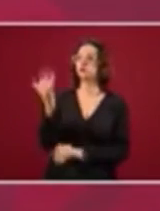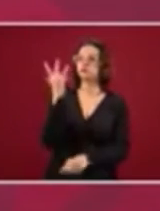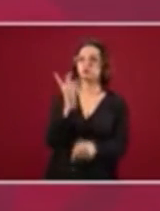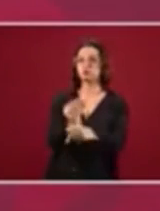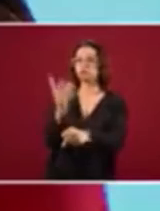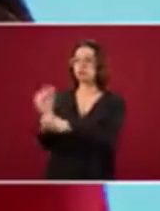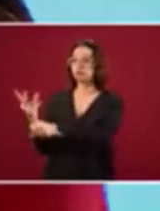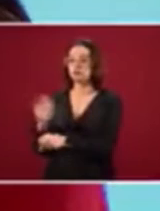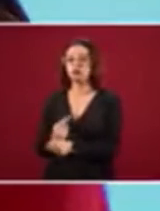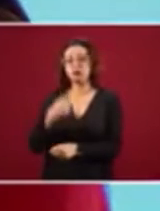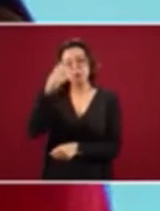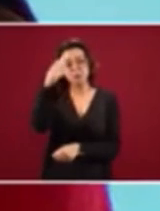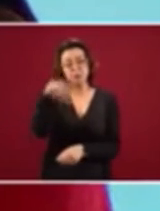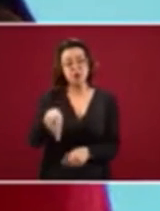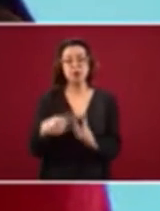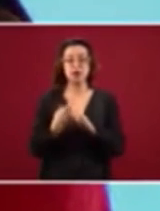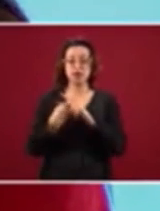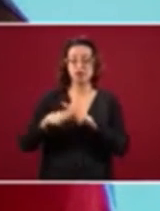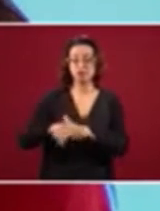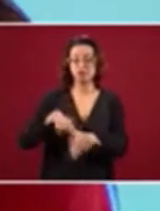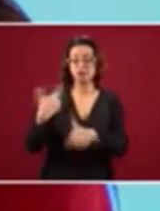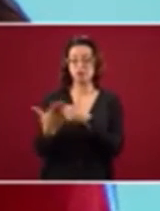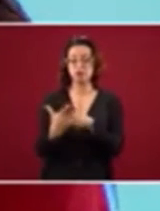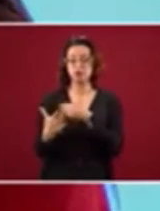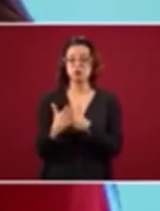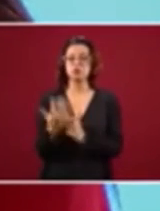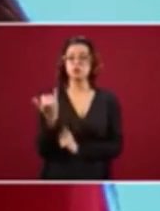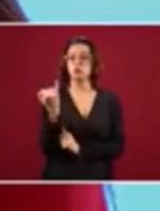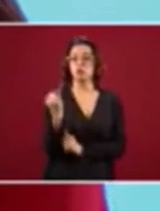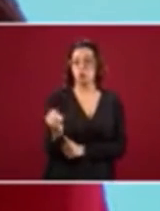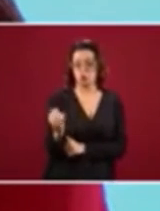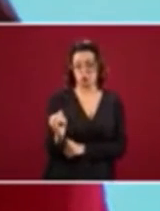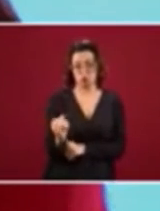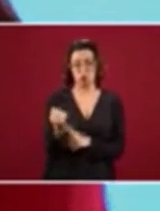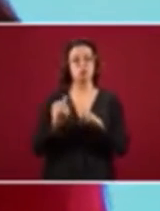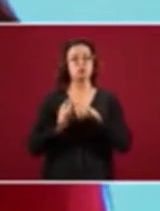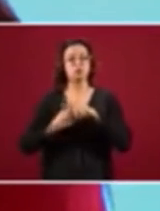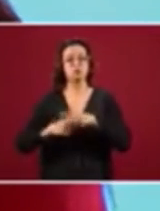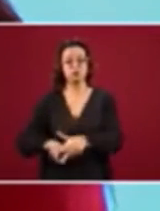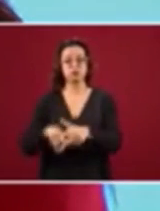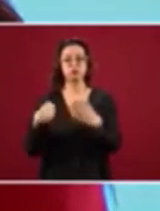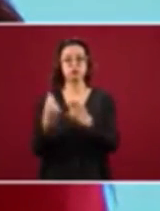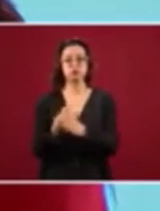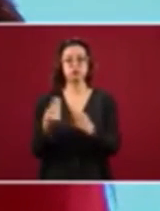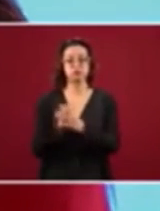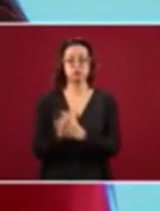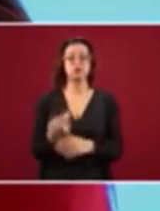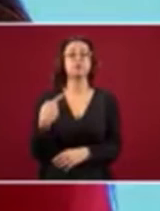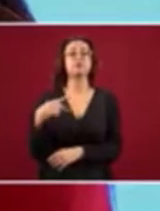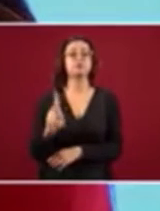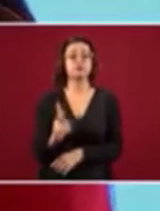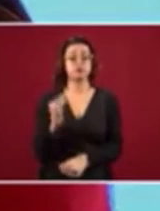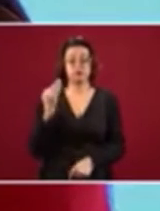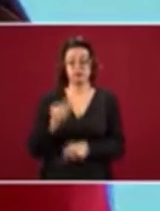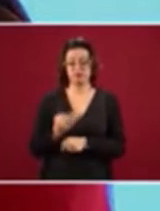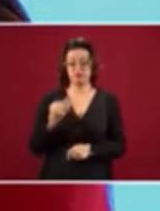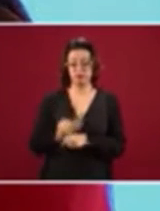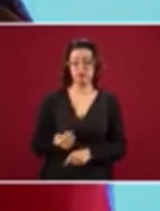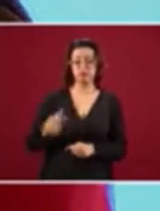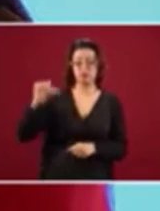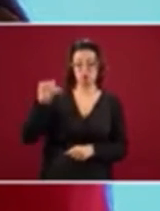para poder iniciar clases en junio ya de manera formal. Pero a partir de ahora y